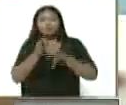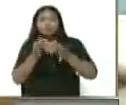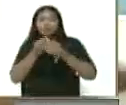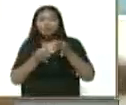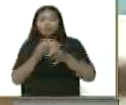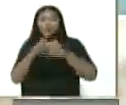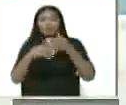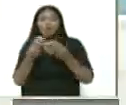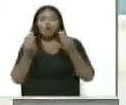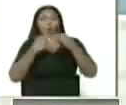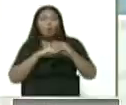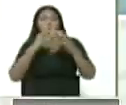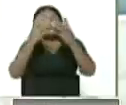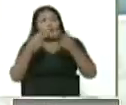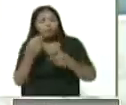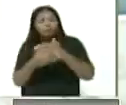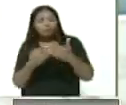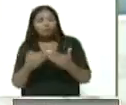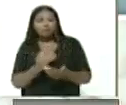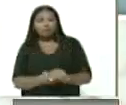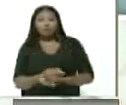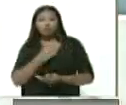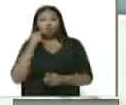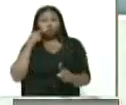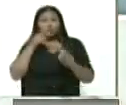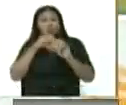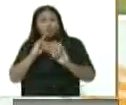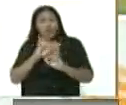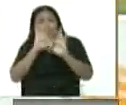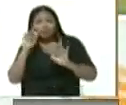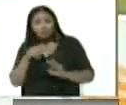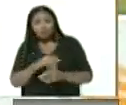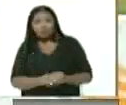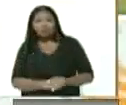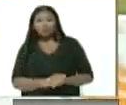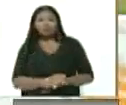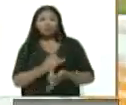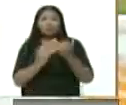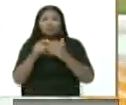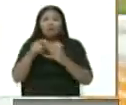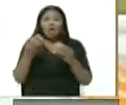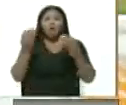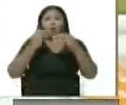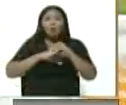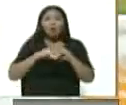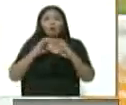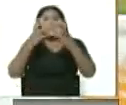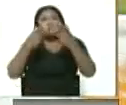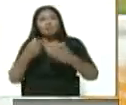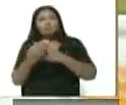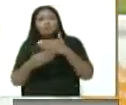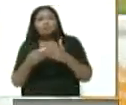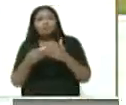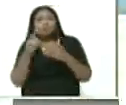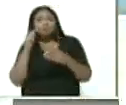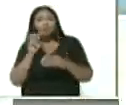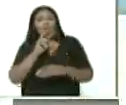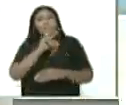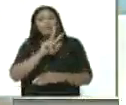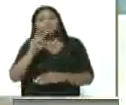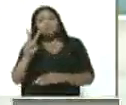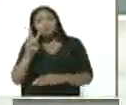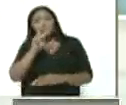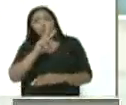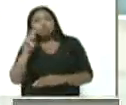acuerdo administrativo e inclusive es sugerido por ellos mismos que el término fuera el acuerdo administrativo contenido de 21 puntos